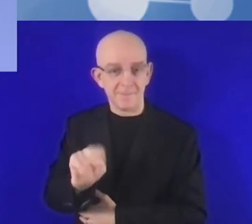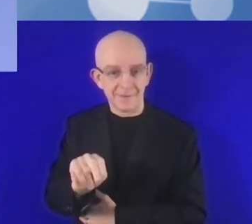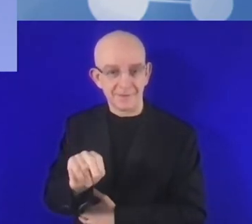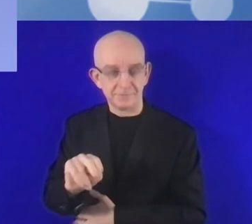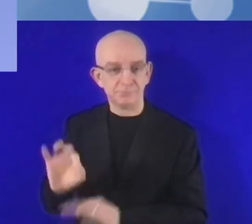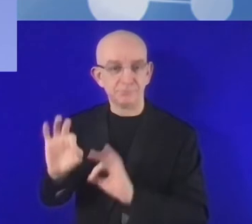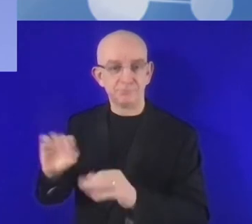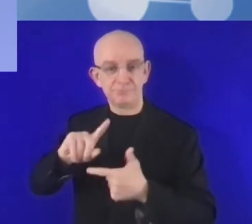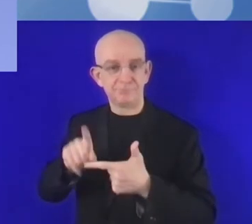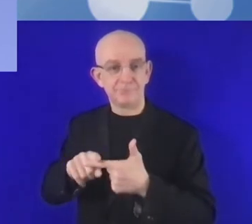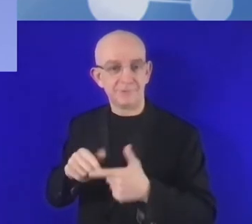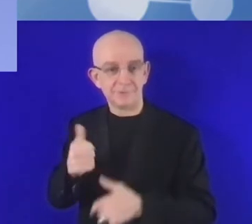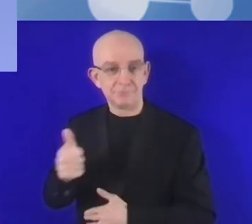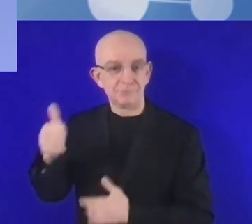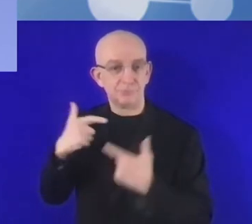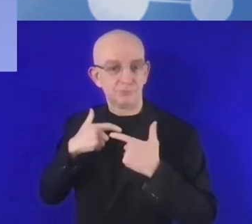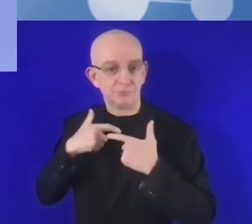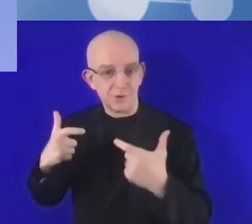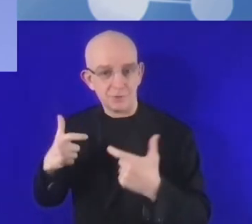subsecretario de las Naciones Unidas.